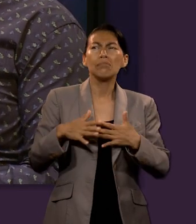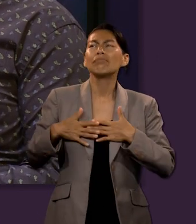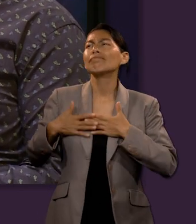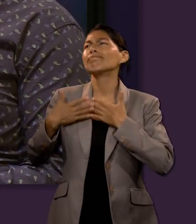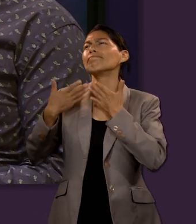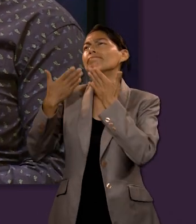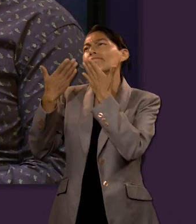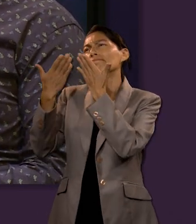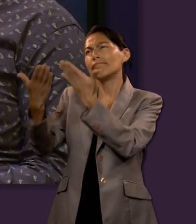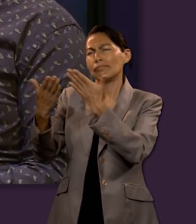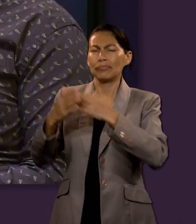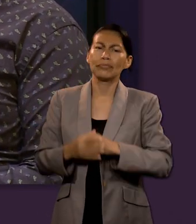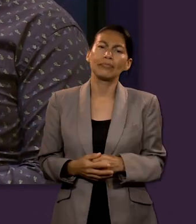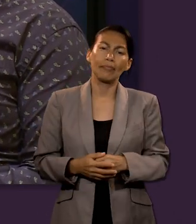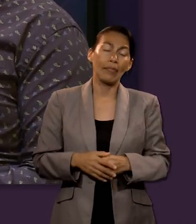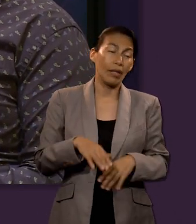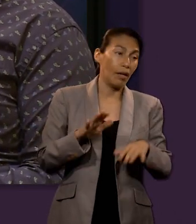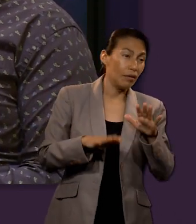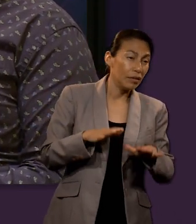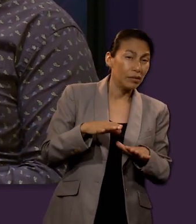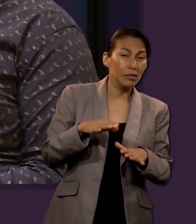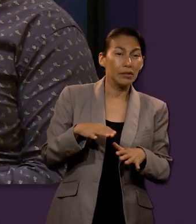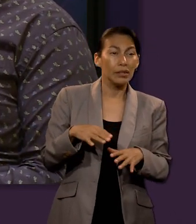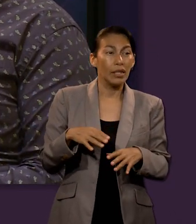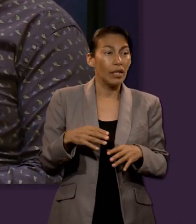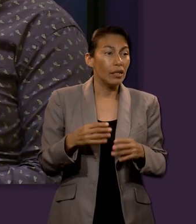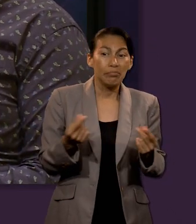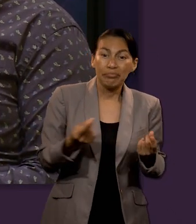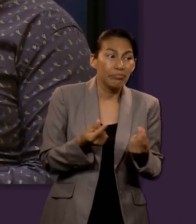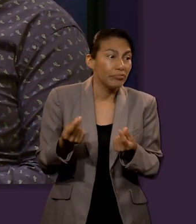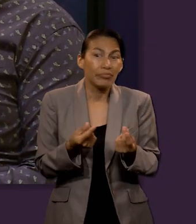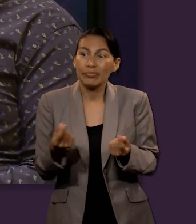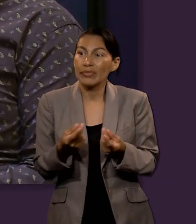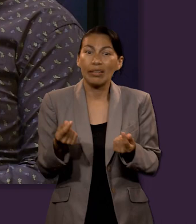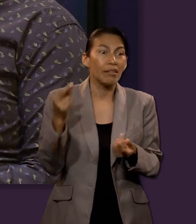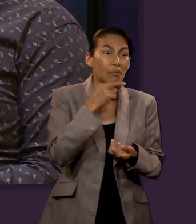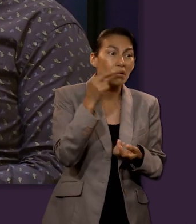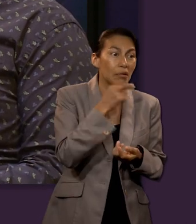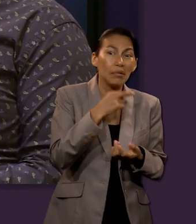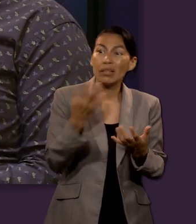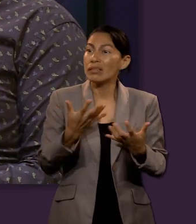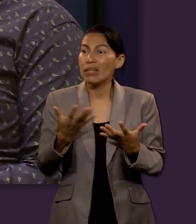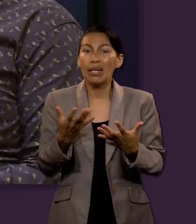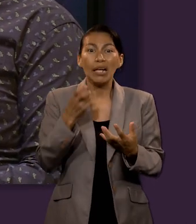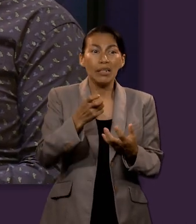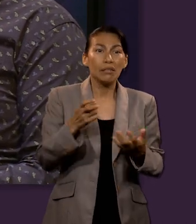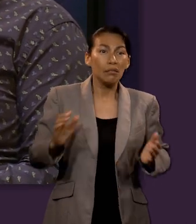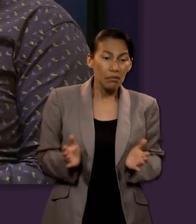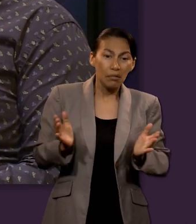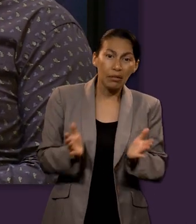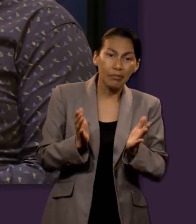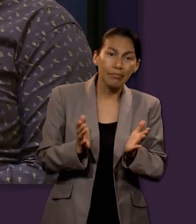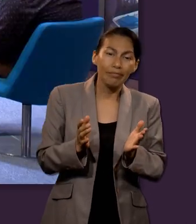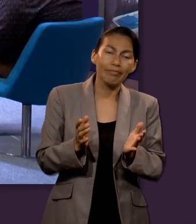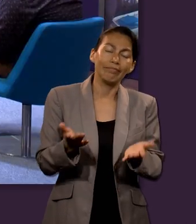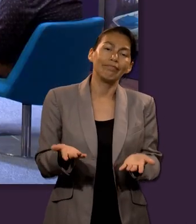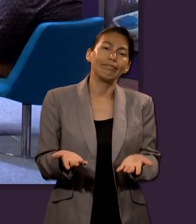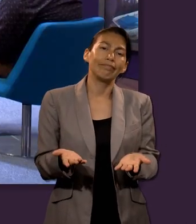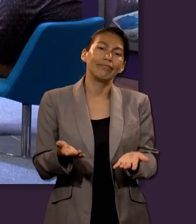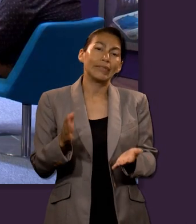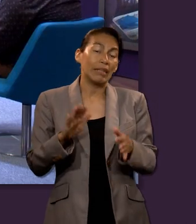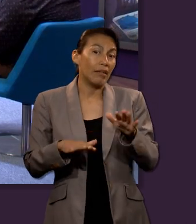esperar yo creo que nuestra sociedad también se ha encargado de ponernos ideas en las que lo express lo apresurado lo